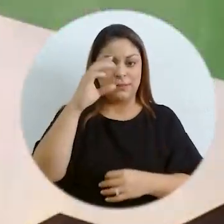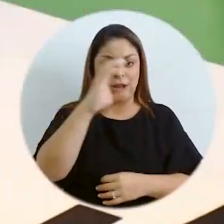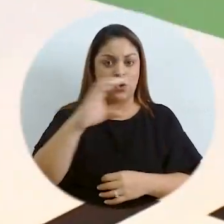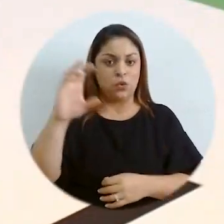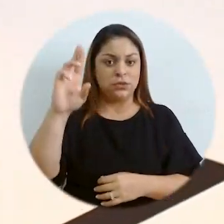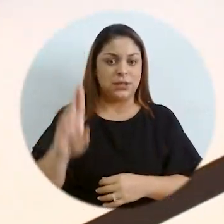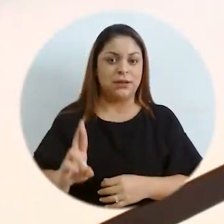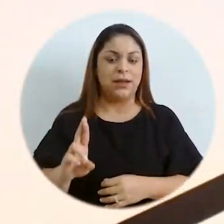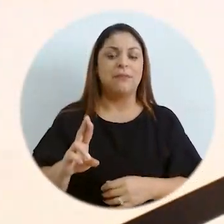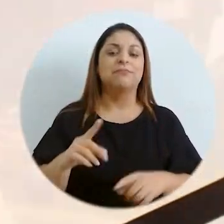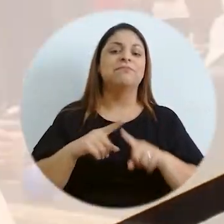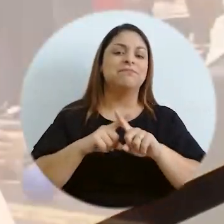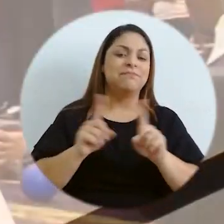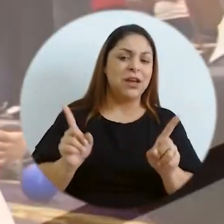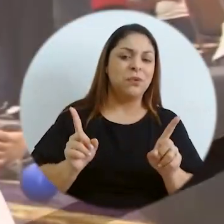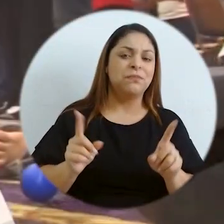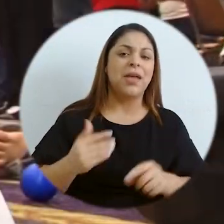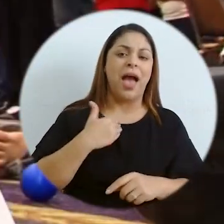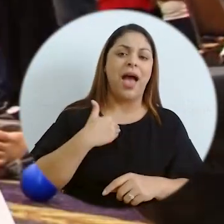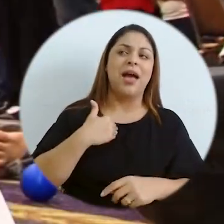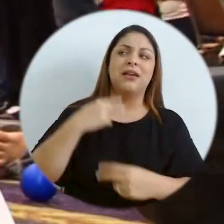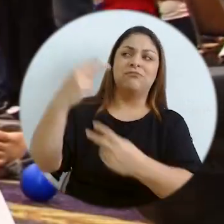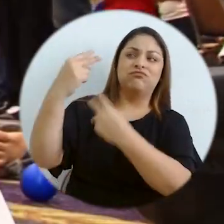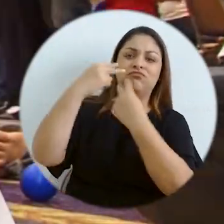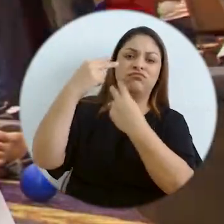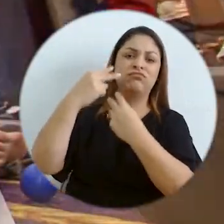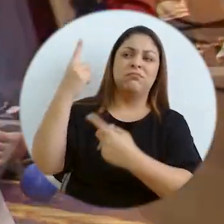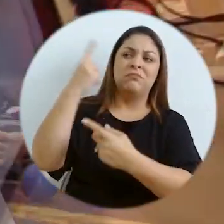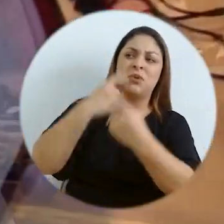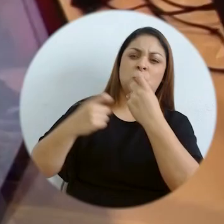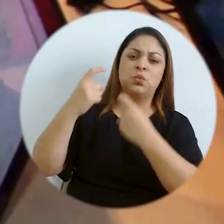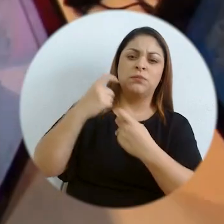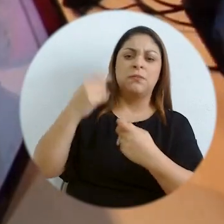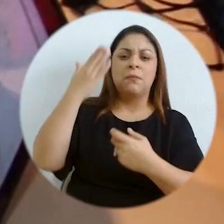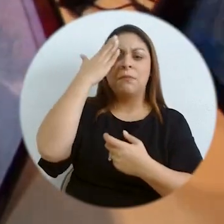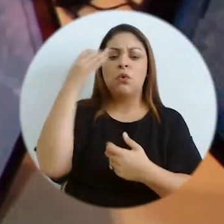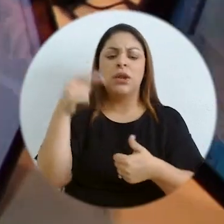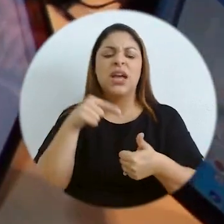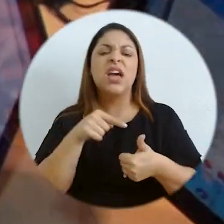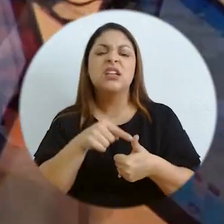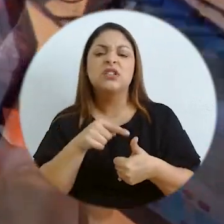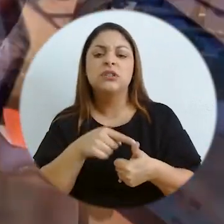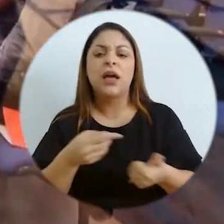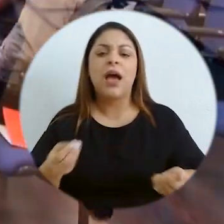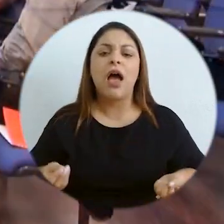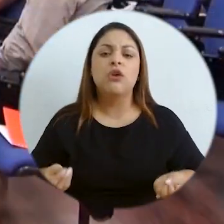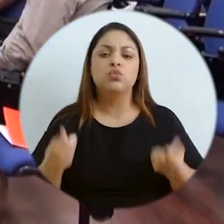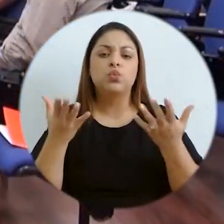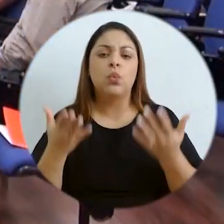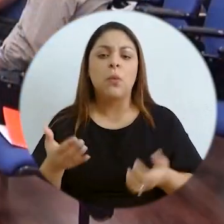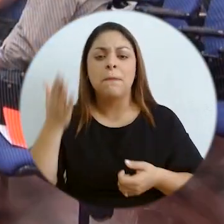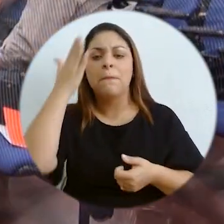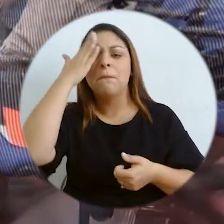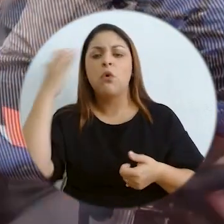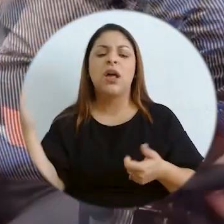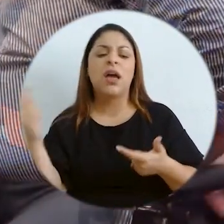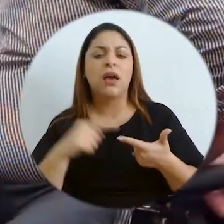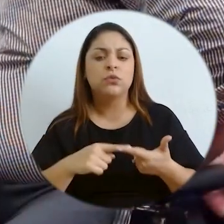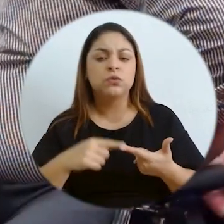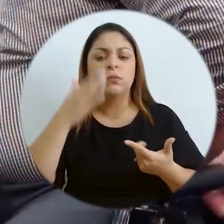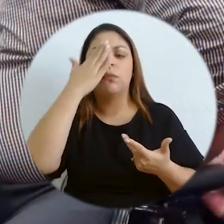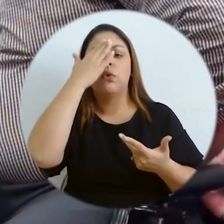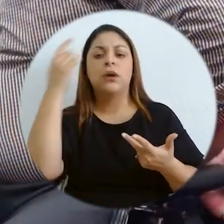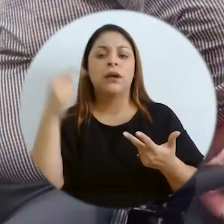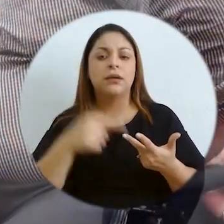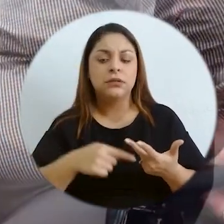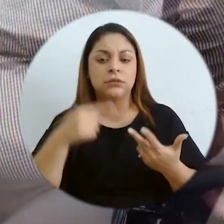para Costa Rica, pero tenéis cuestionamientos de por qué este gasto, por qué esta partida. Y yo creo que